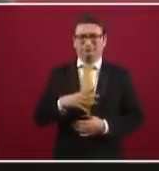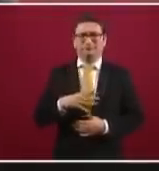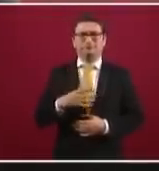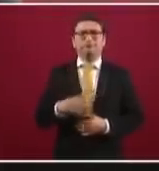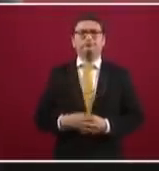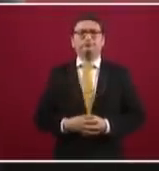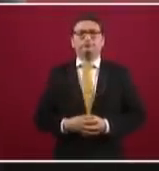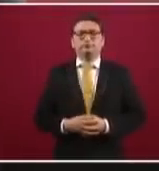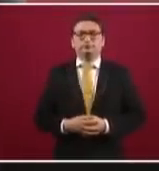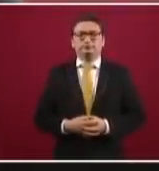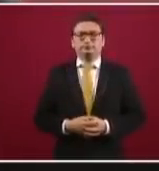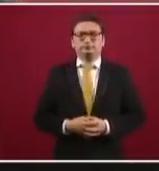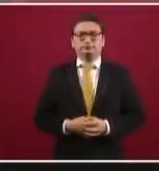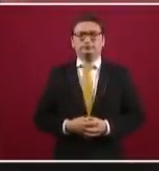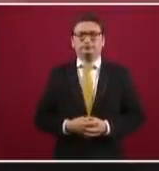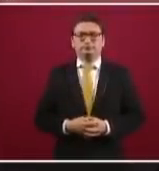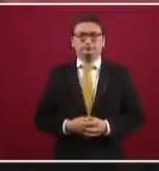de